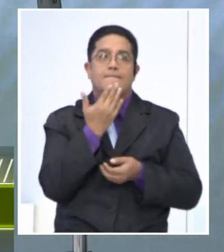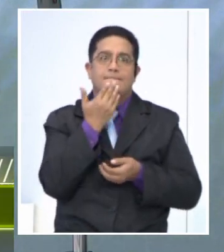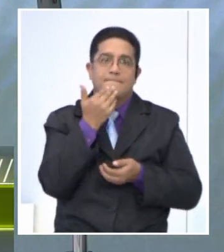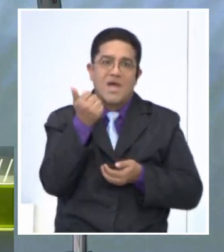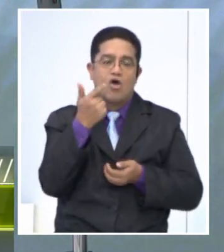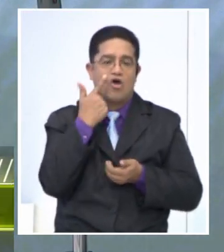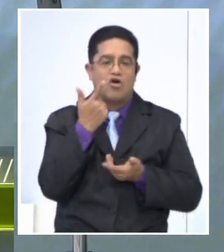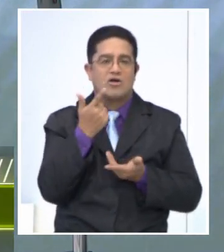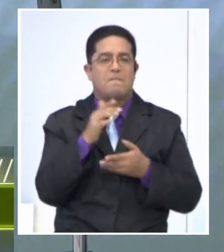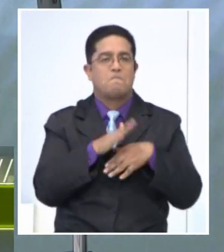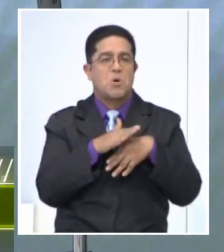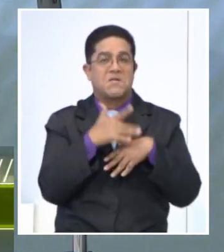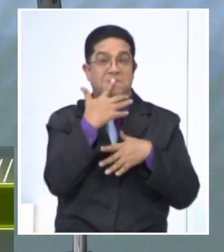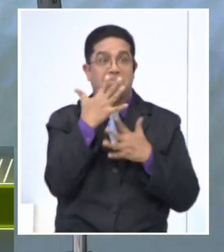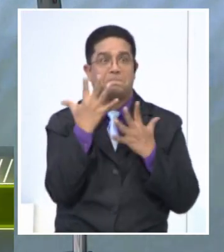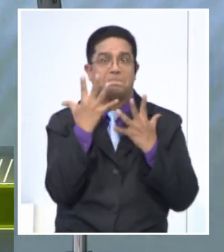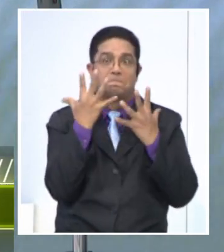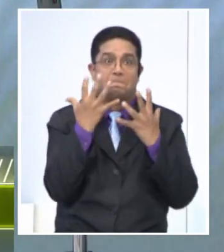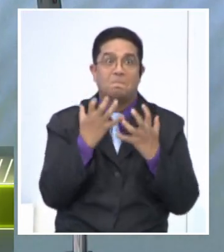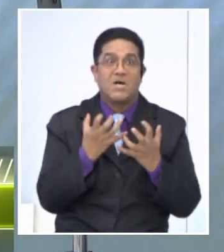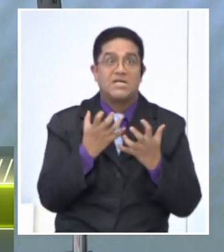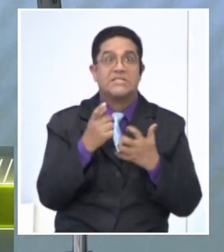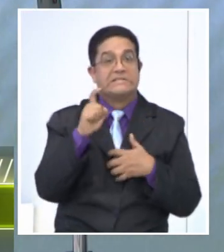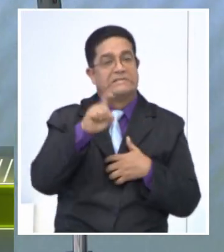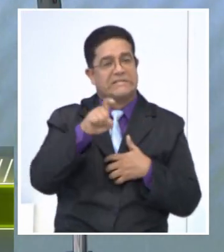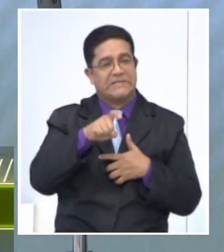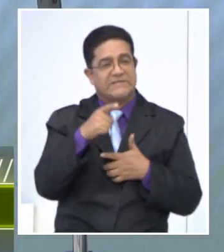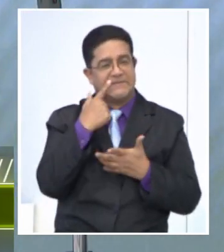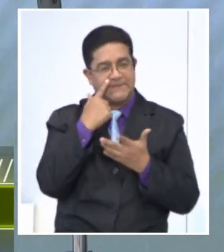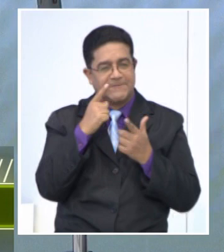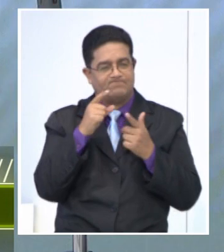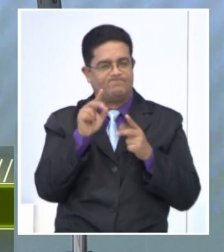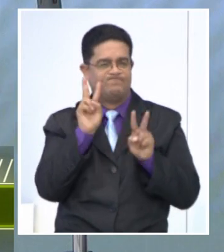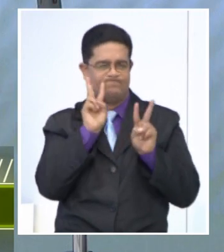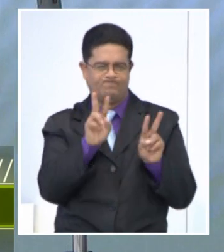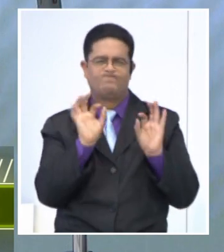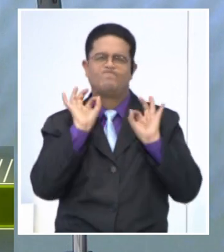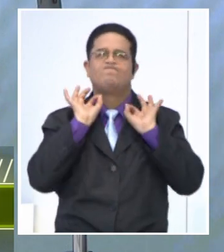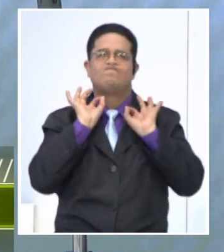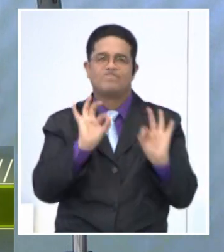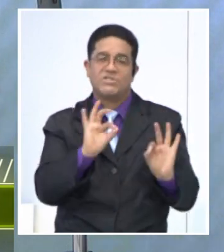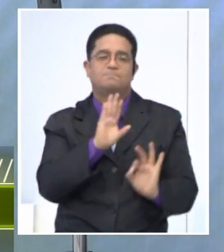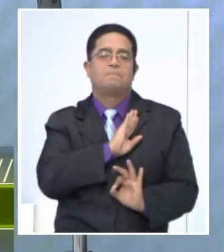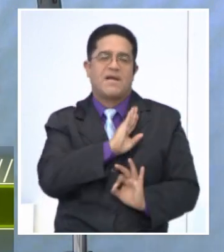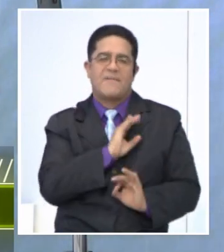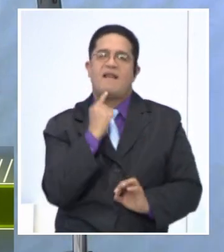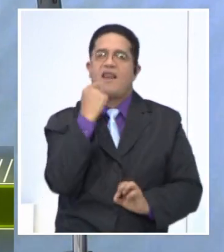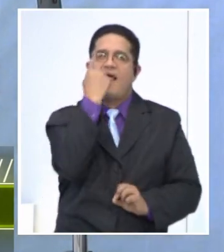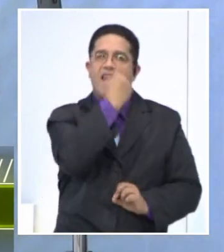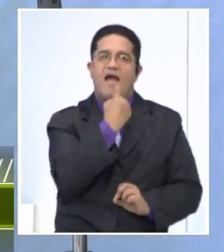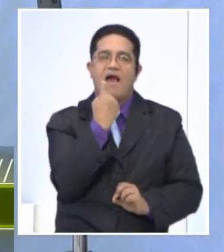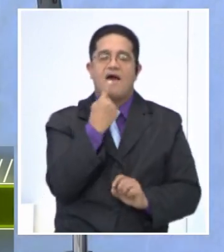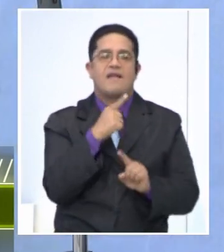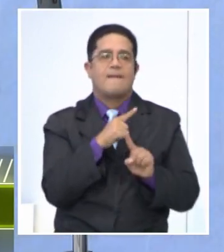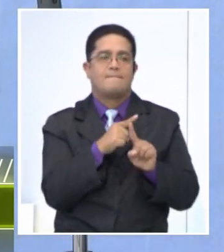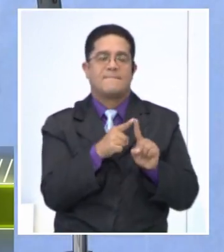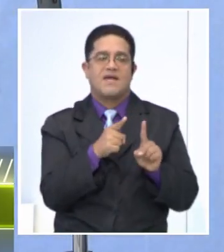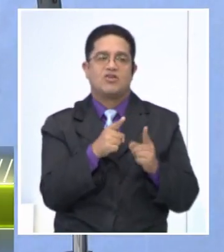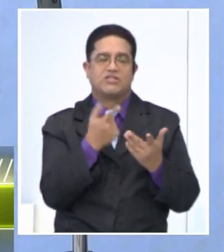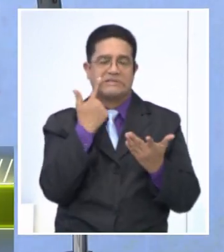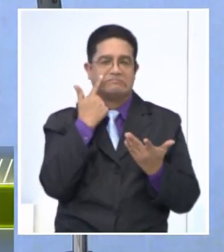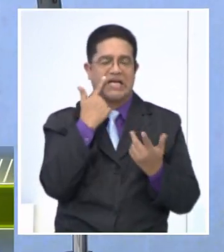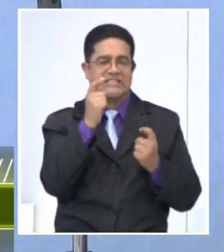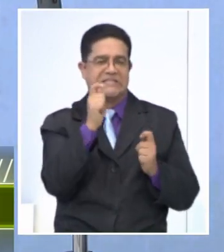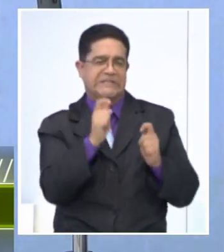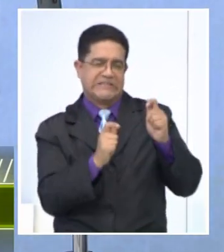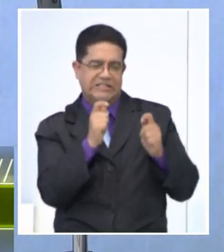está deshidratado, que necesita un poquito de armonía, de definición y que pertenece a una cara. Entonces tú no puedes perder nunca las perspectivas